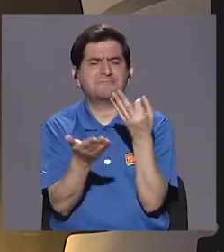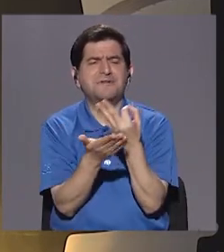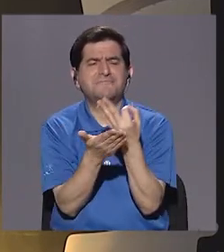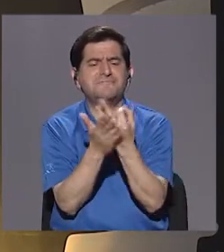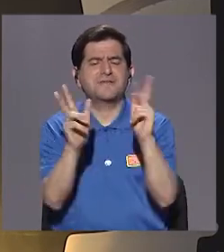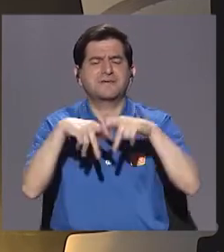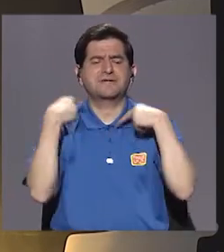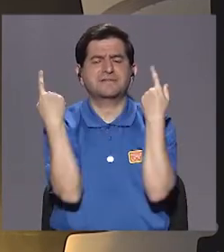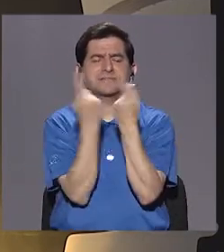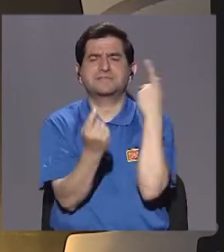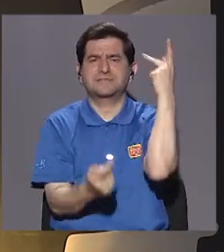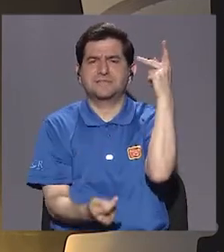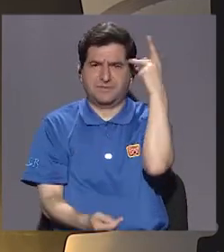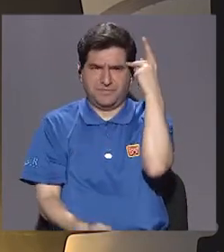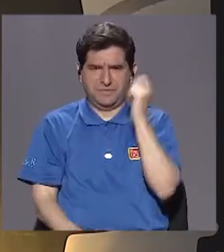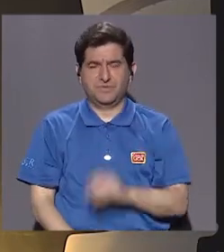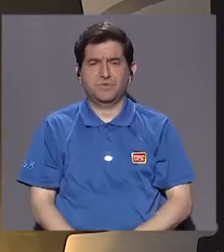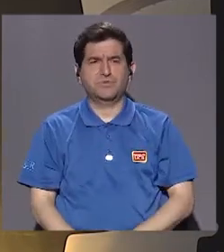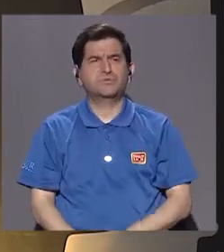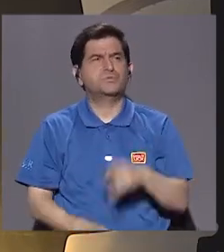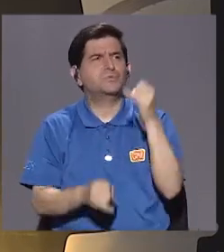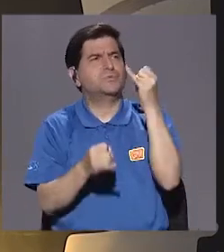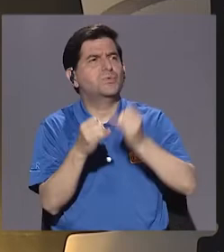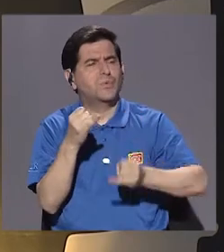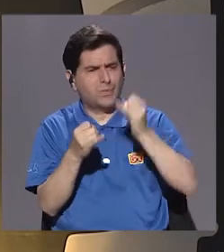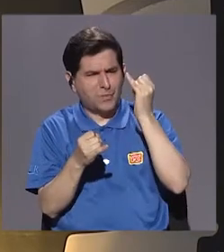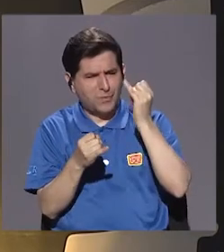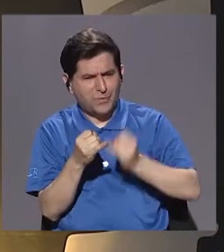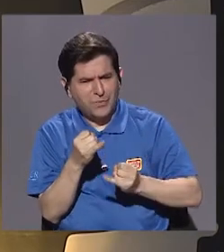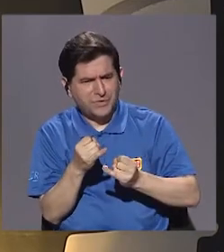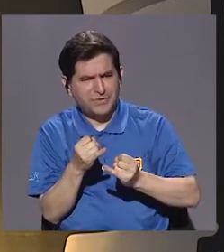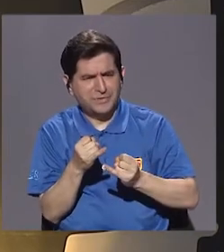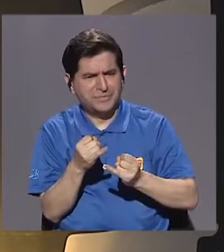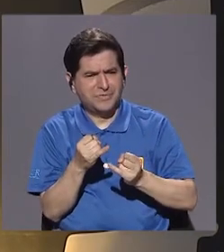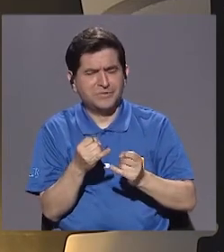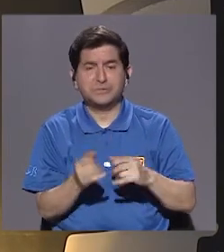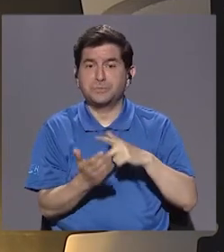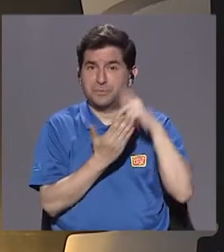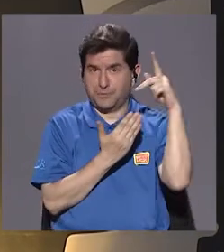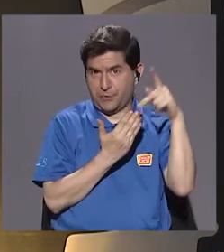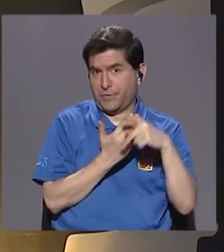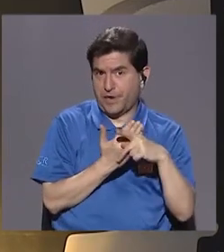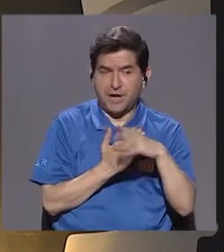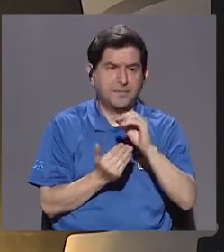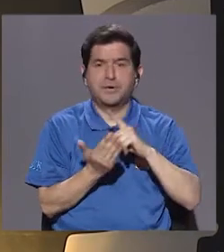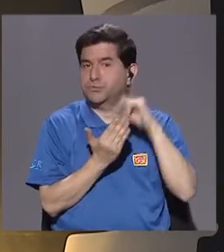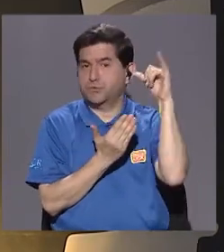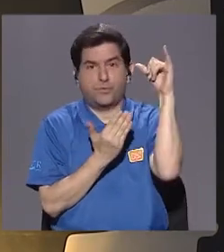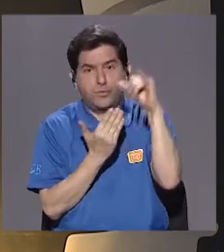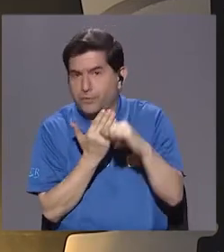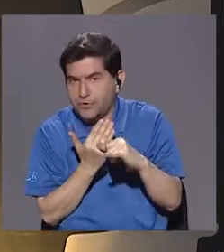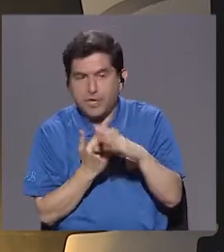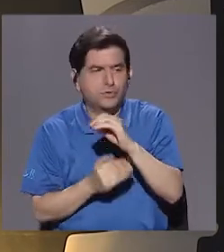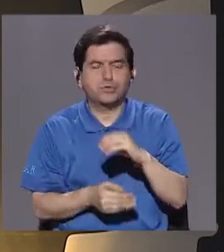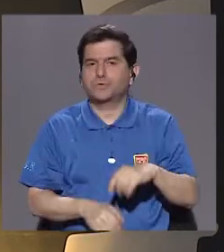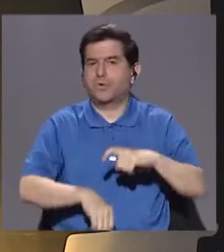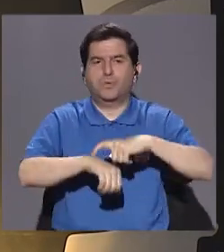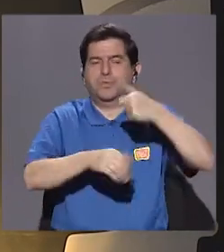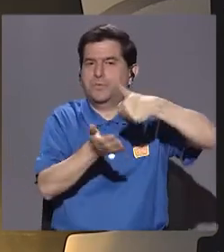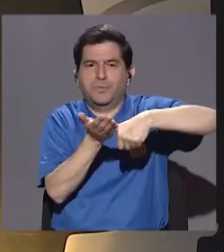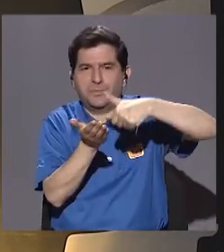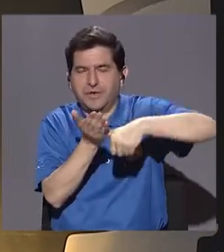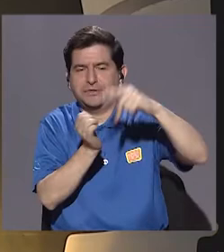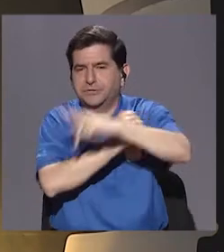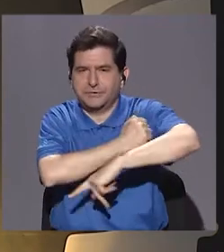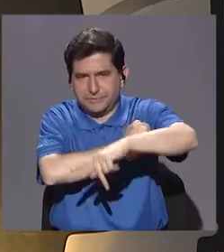financiamiento de los partidos políticos en los últimos programas o proyectos o elecciones de